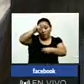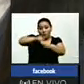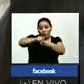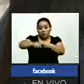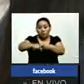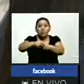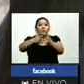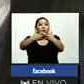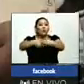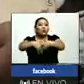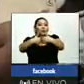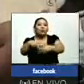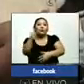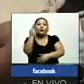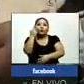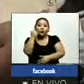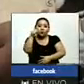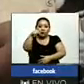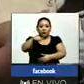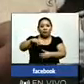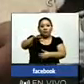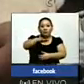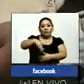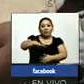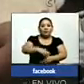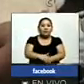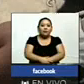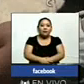industria azucarera a nivel regional.